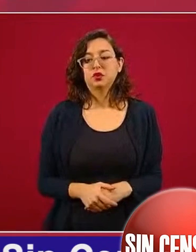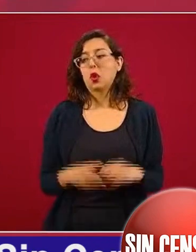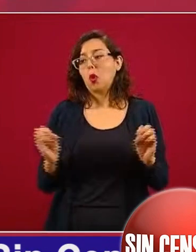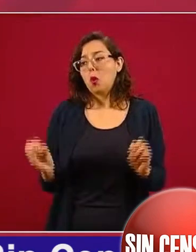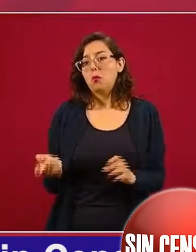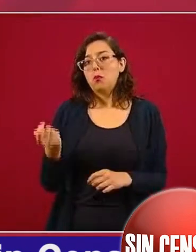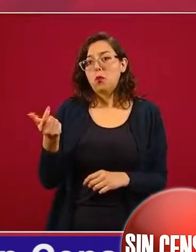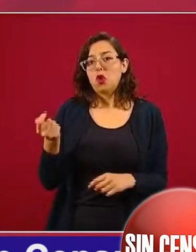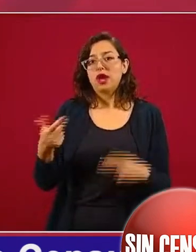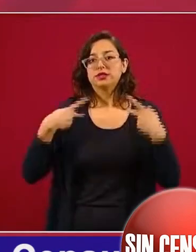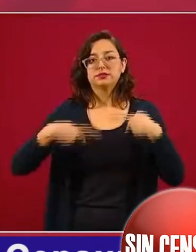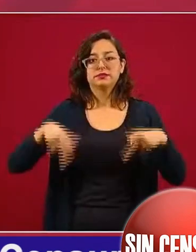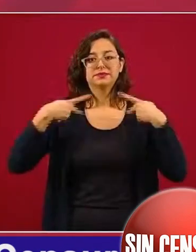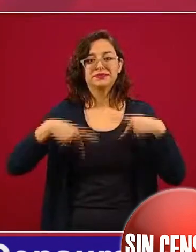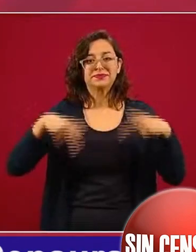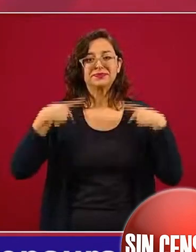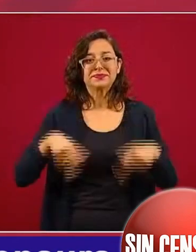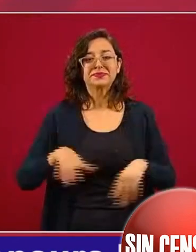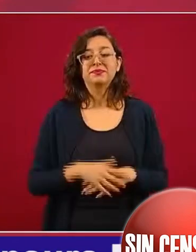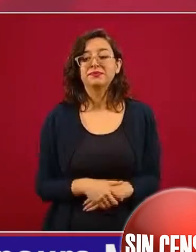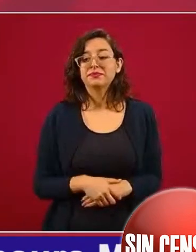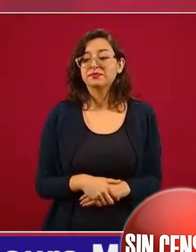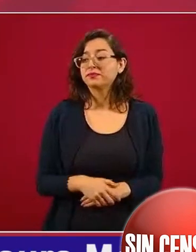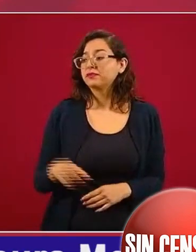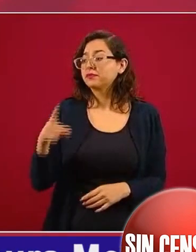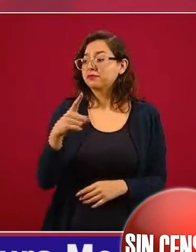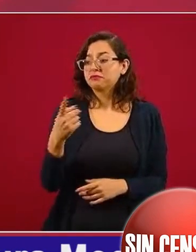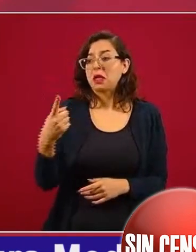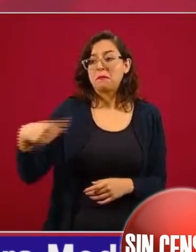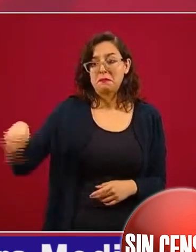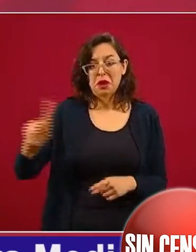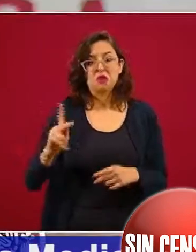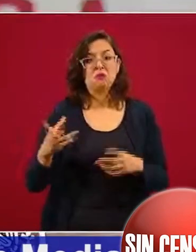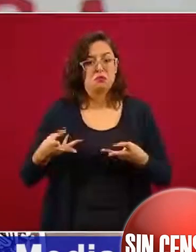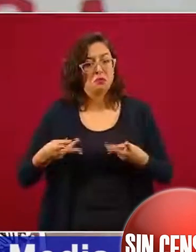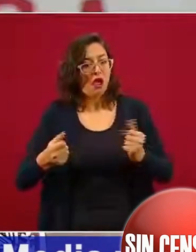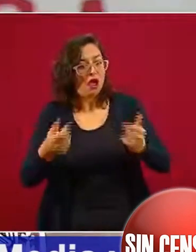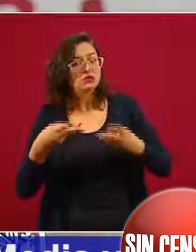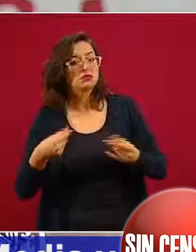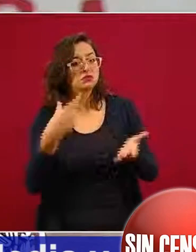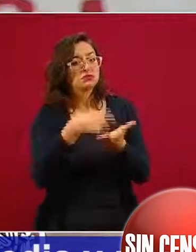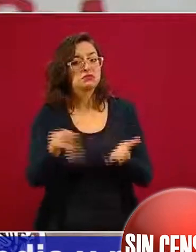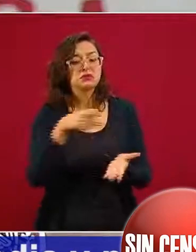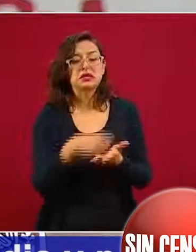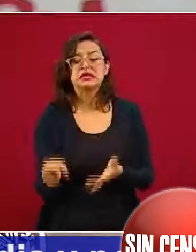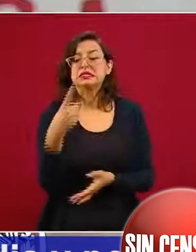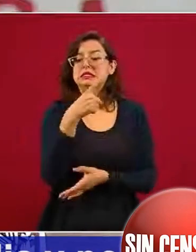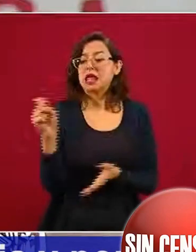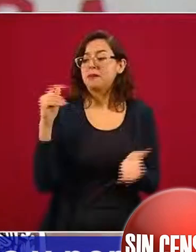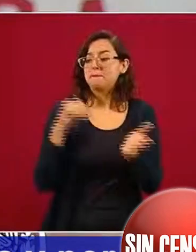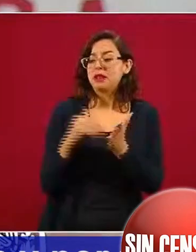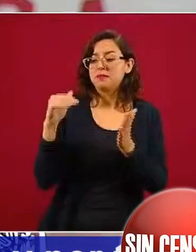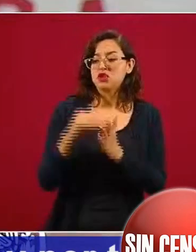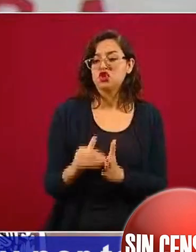porcentaje, pero 100,000 millones al mes el consumo nacional en estas tiendas.